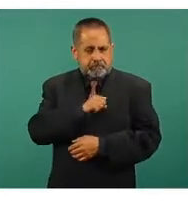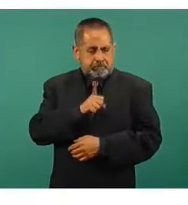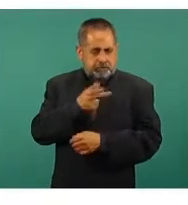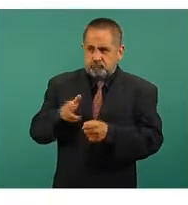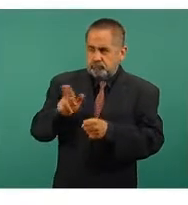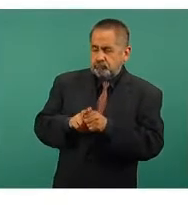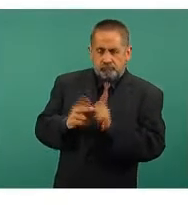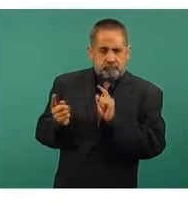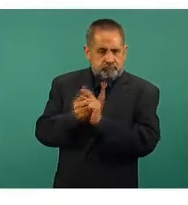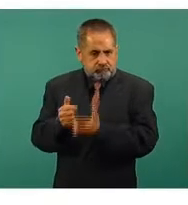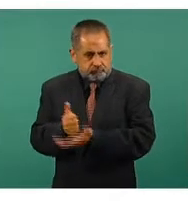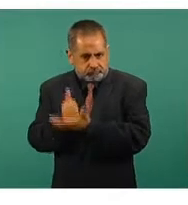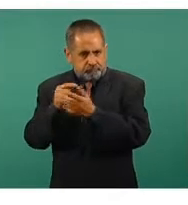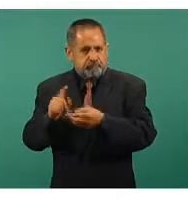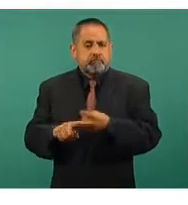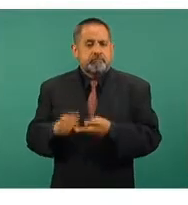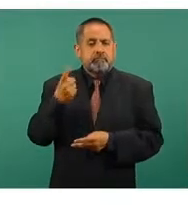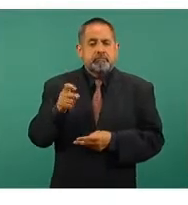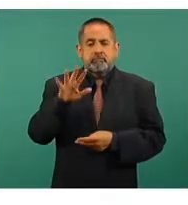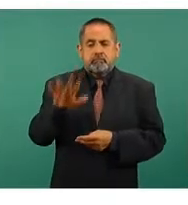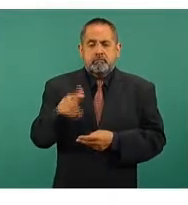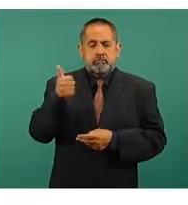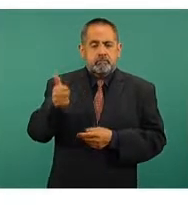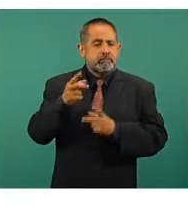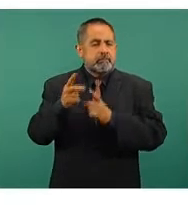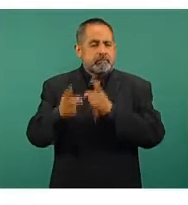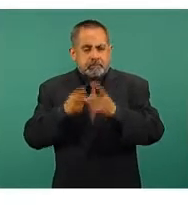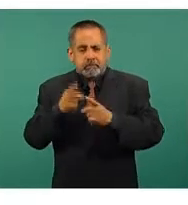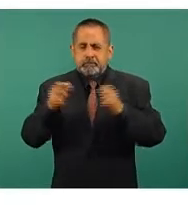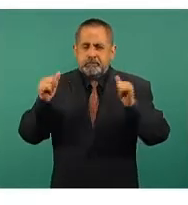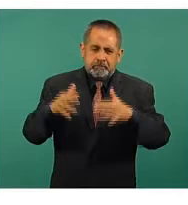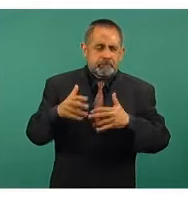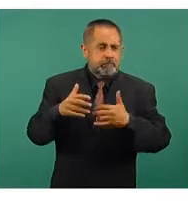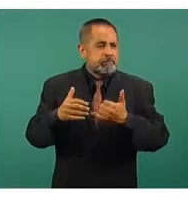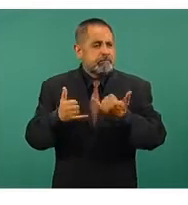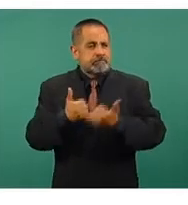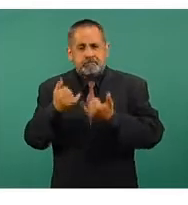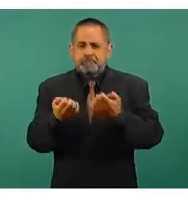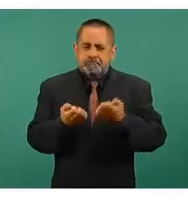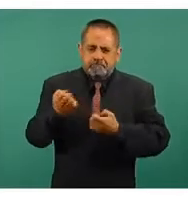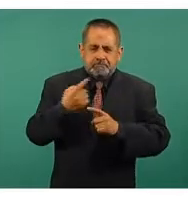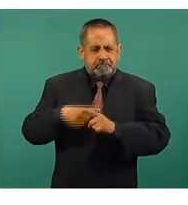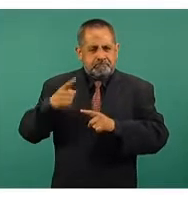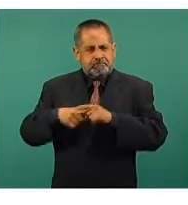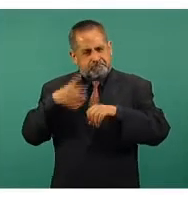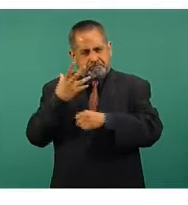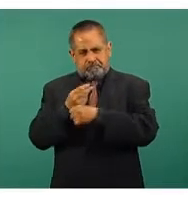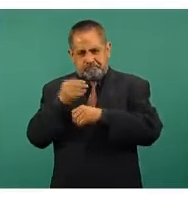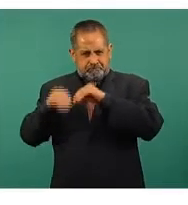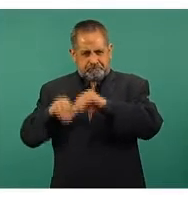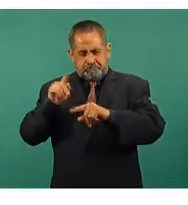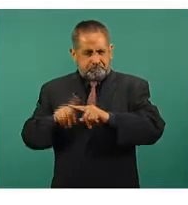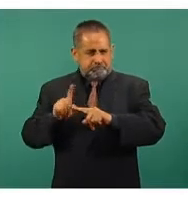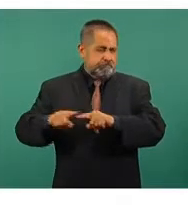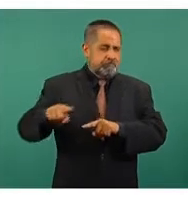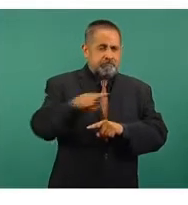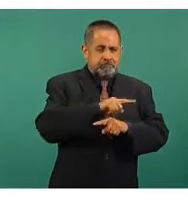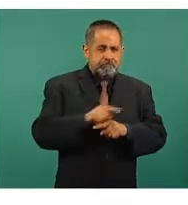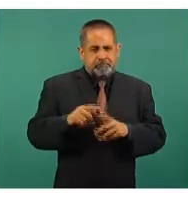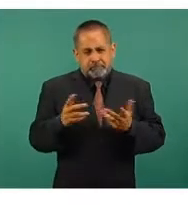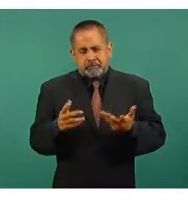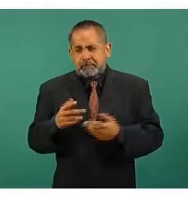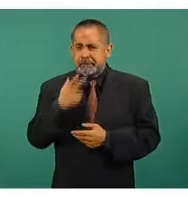mayoría, 156 deportivos o polideportivos, o sea, áreas o espacios que tienen más de 2 o